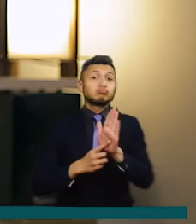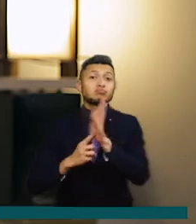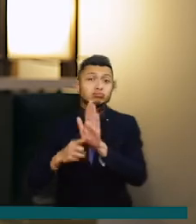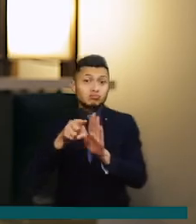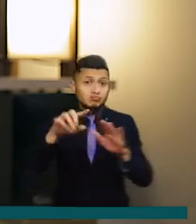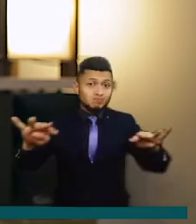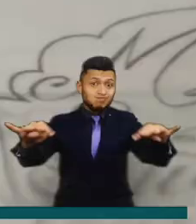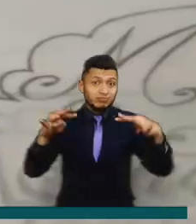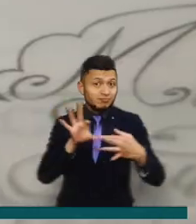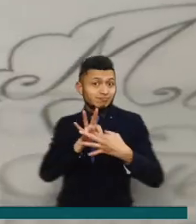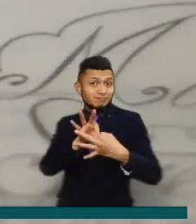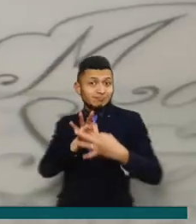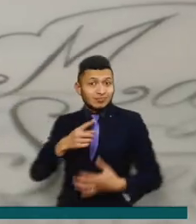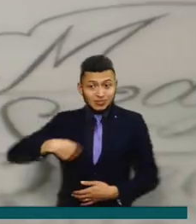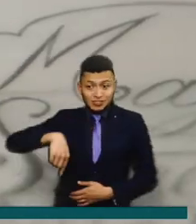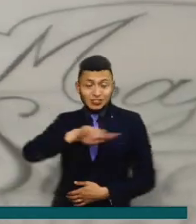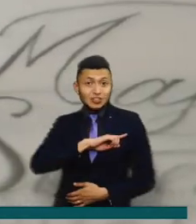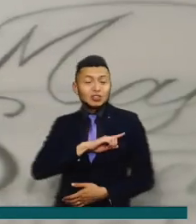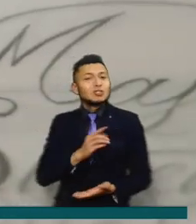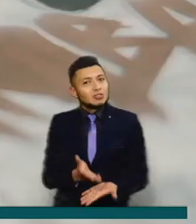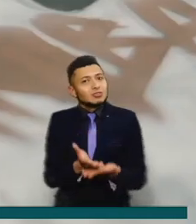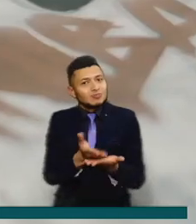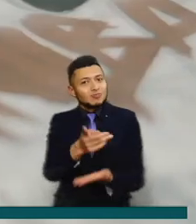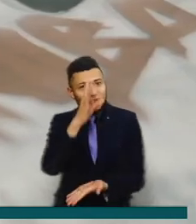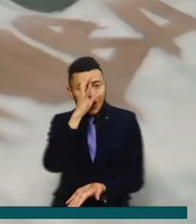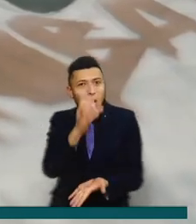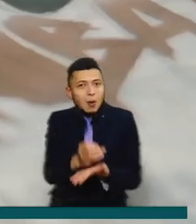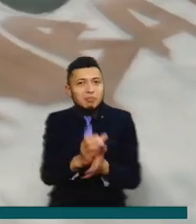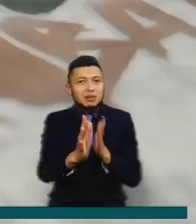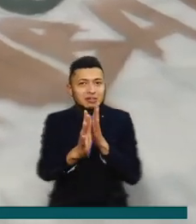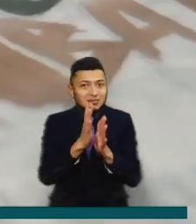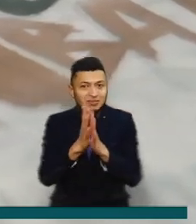minutos para que usted se conecte con nosotros y nos deje